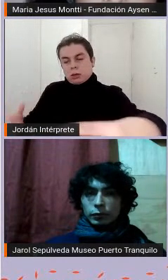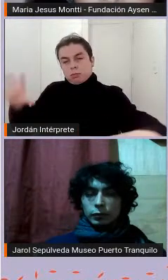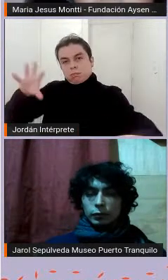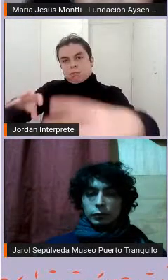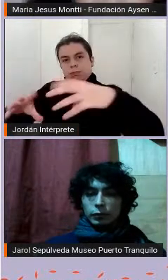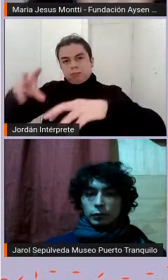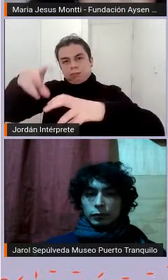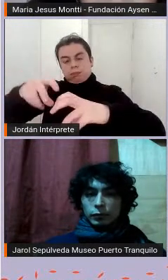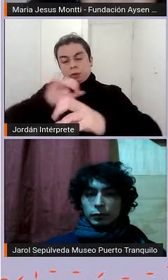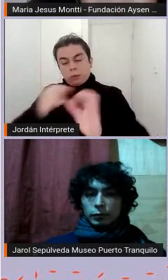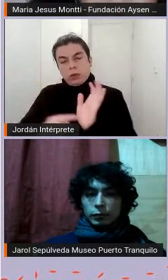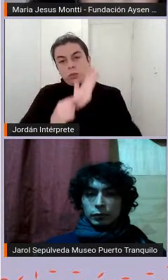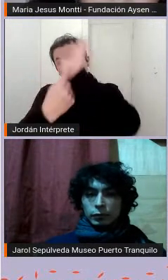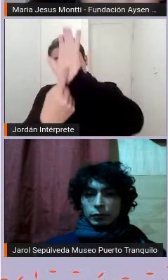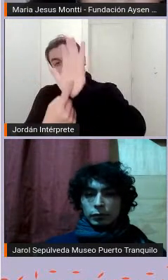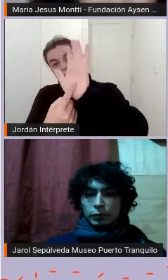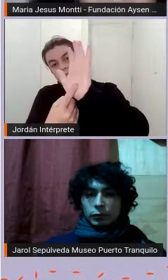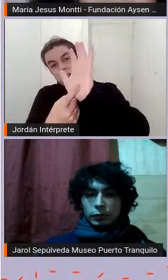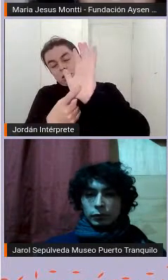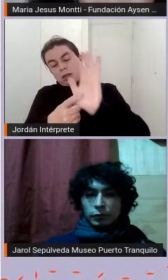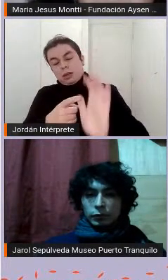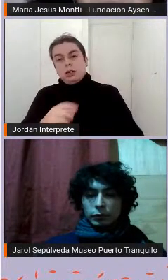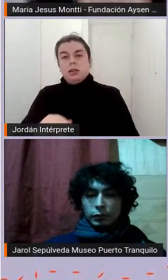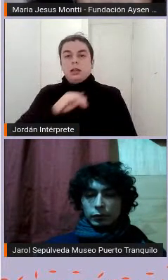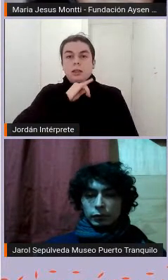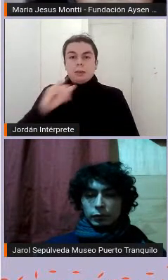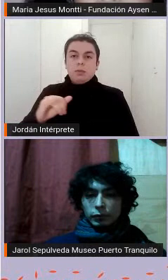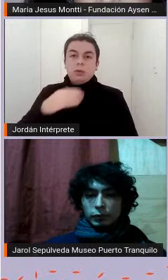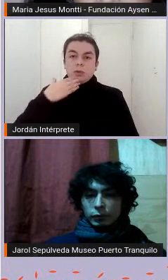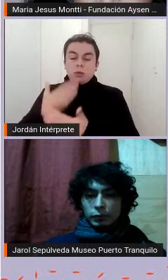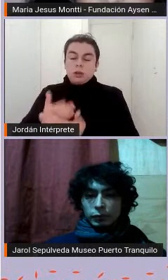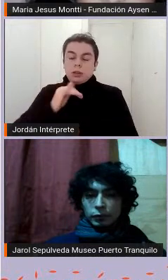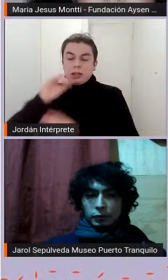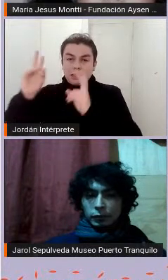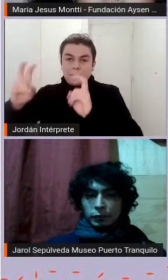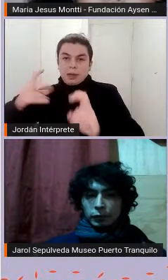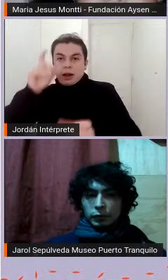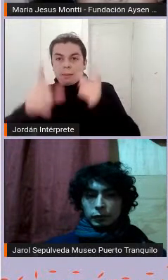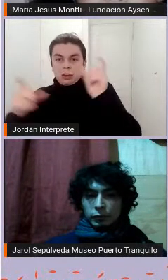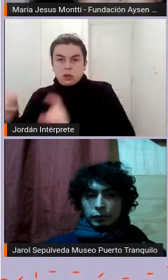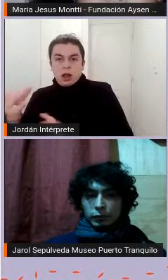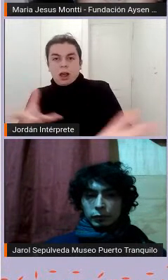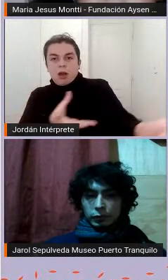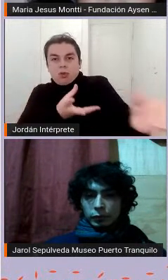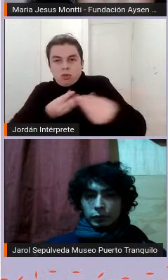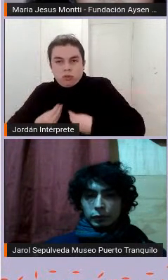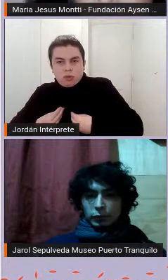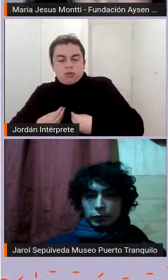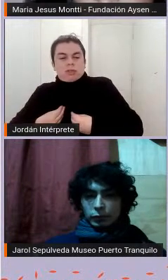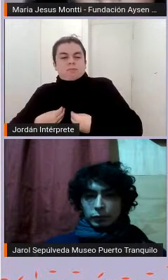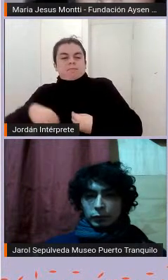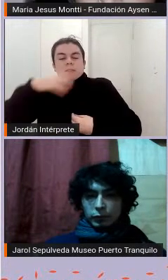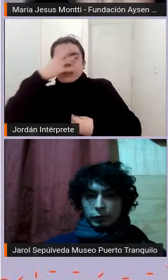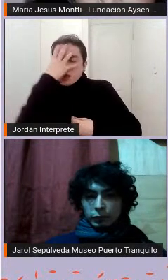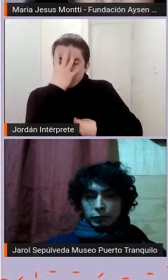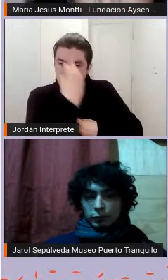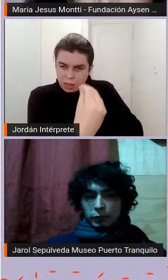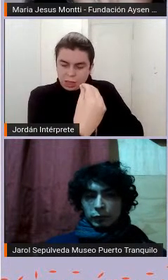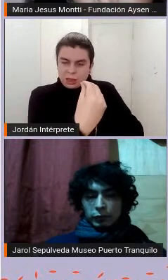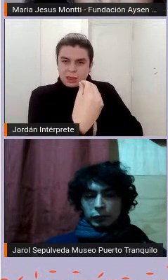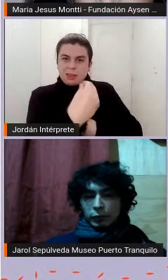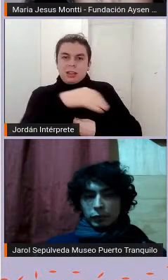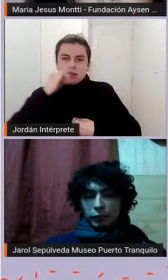la misma. Y también algo muy importante es la apropiación. La apropiación por parte de la comunidad,